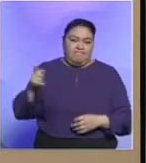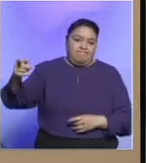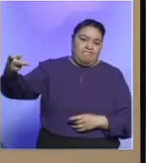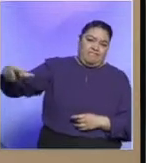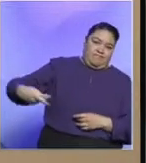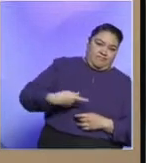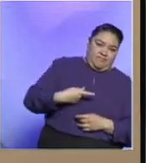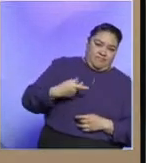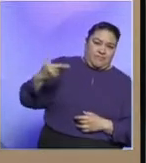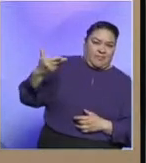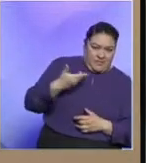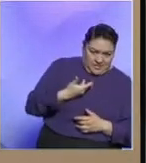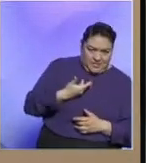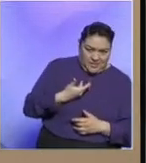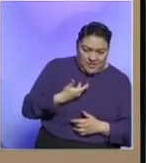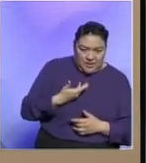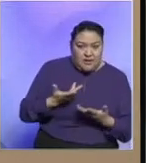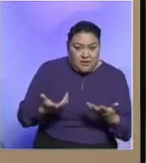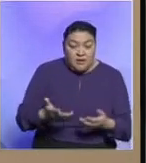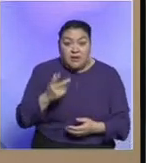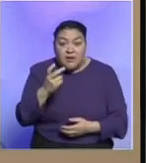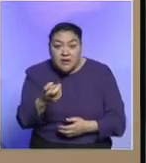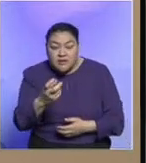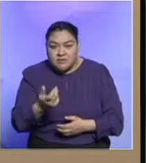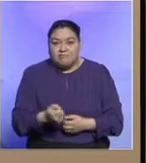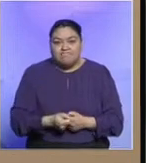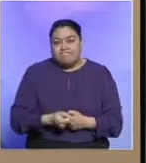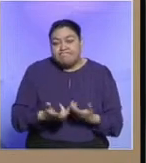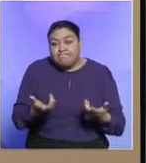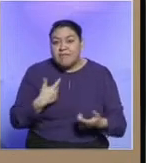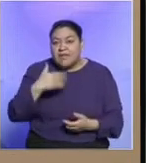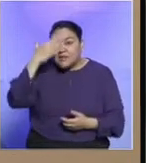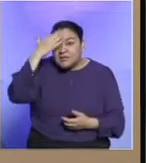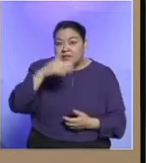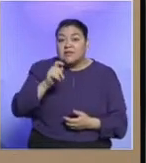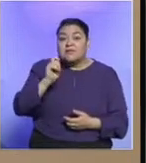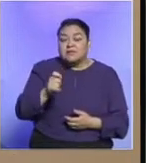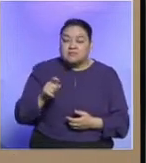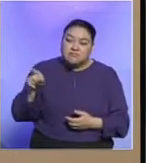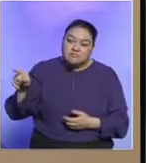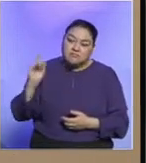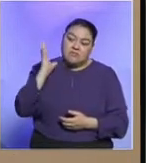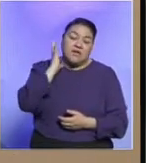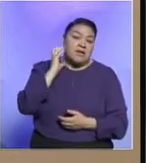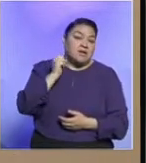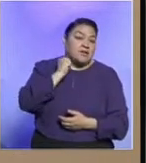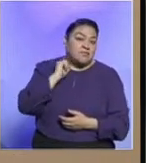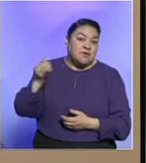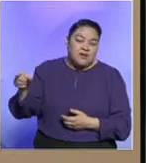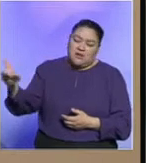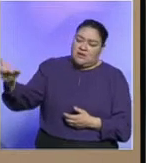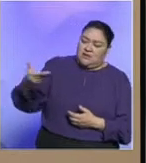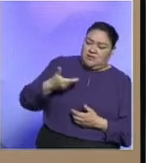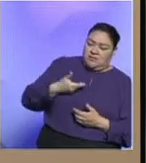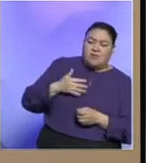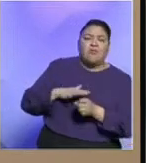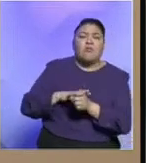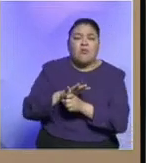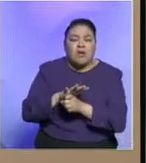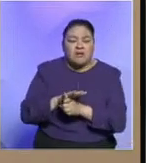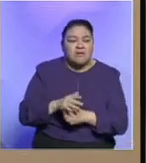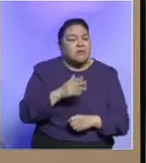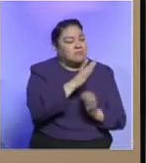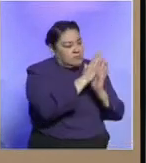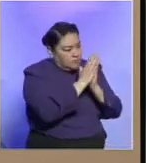nosotros. En ese sentido, la pretensión del órgano legislativo consiste en que